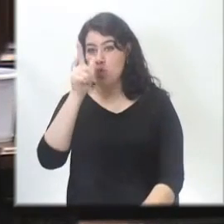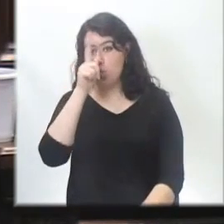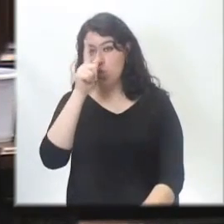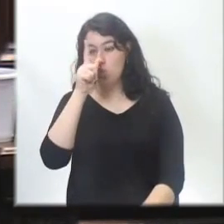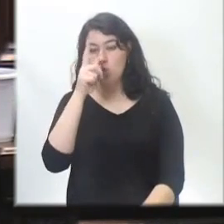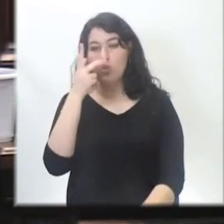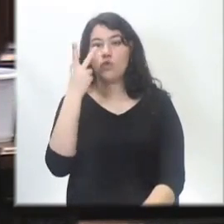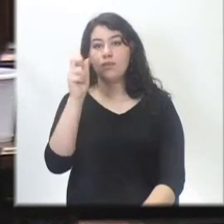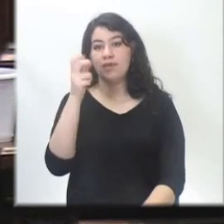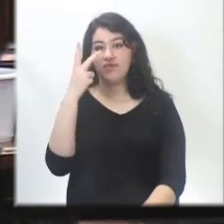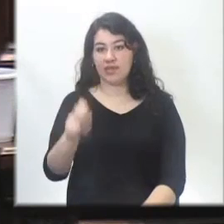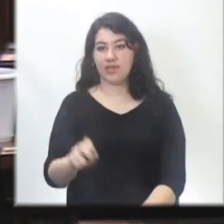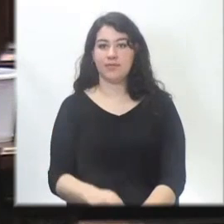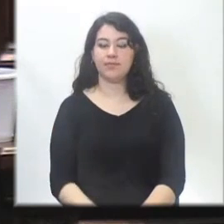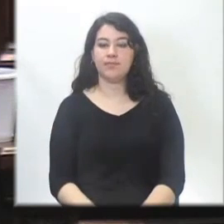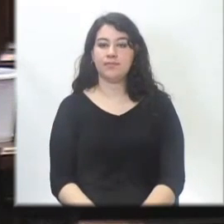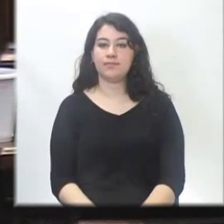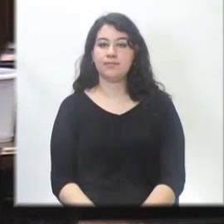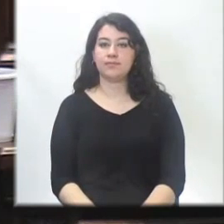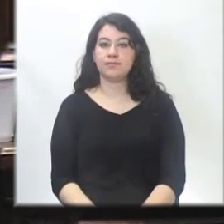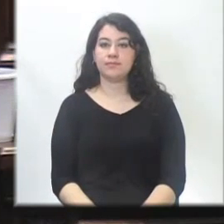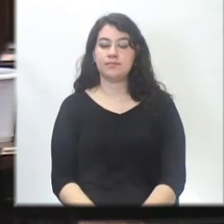del 2020.